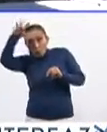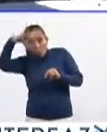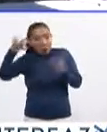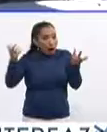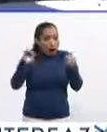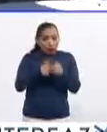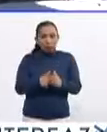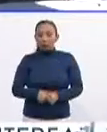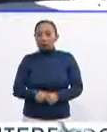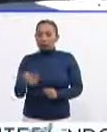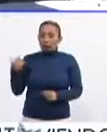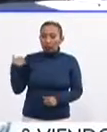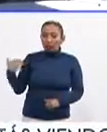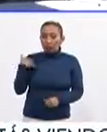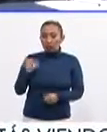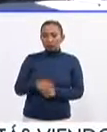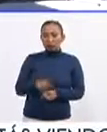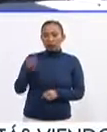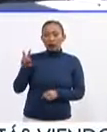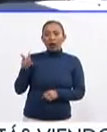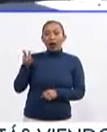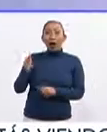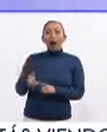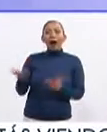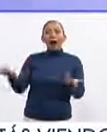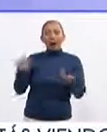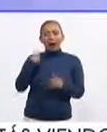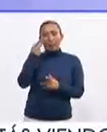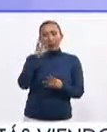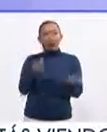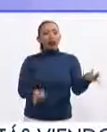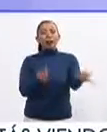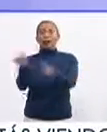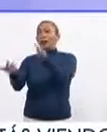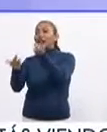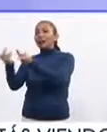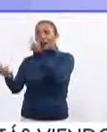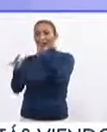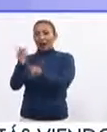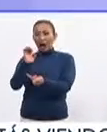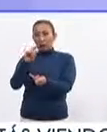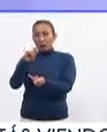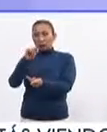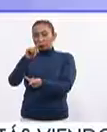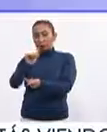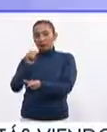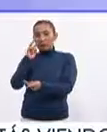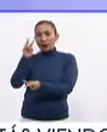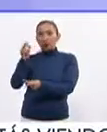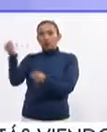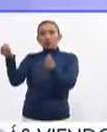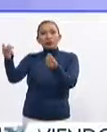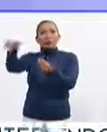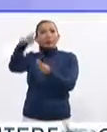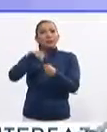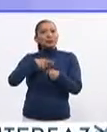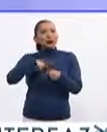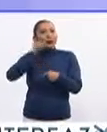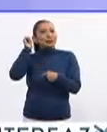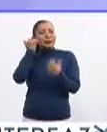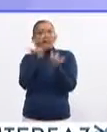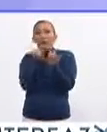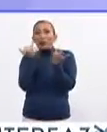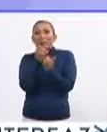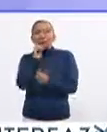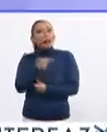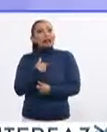luz encendida. Entonces, de eso yo realicé una encuesta. Y en esa encuesta vi que había demasiada gente que le